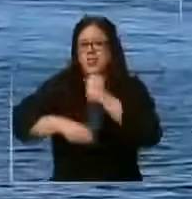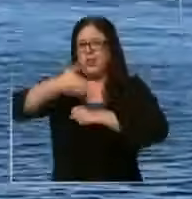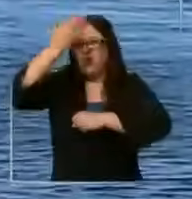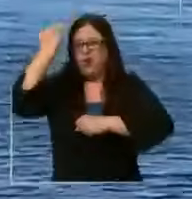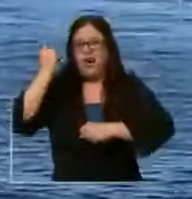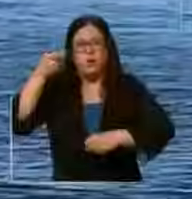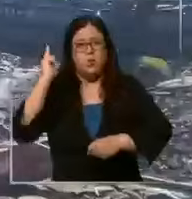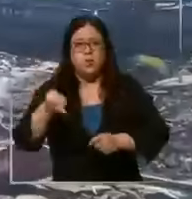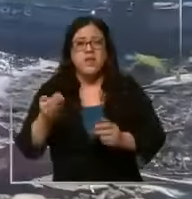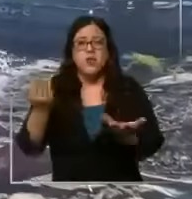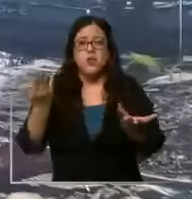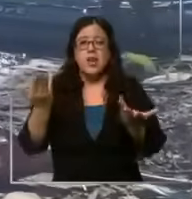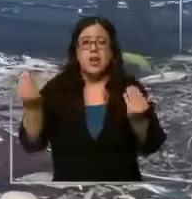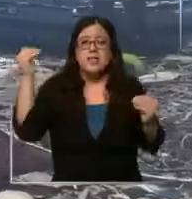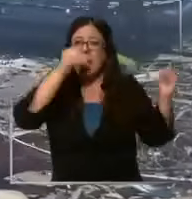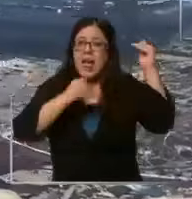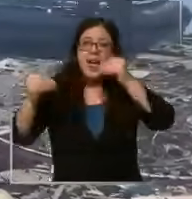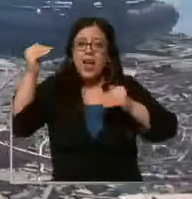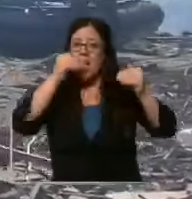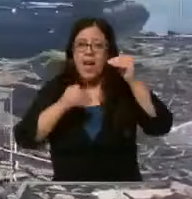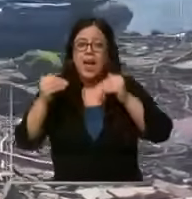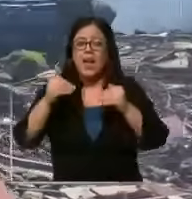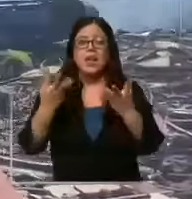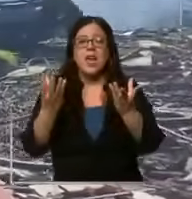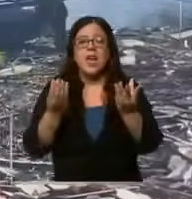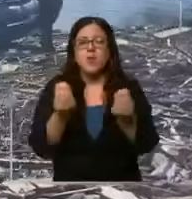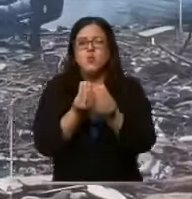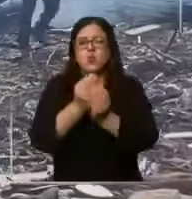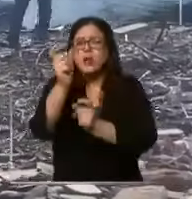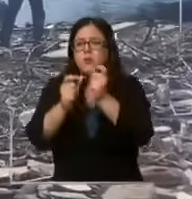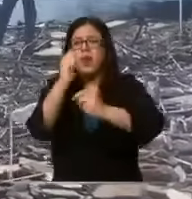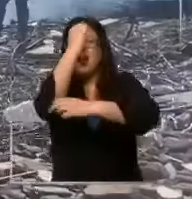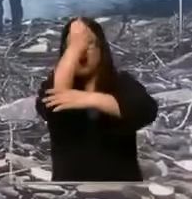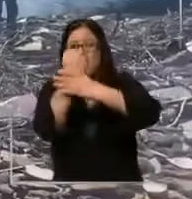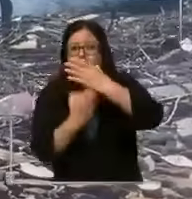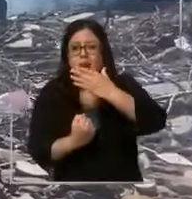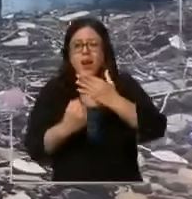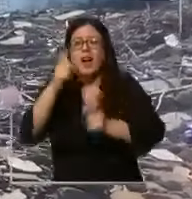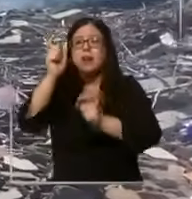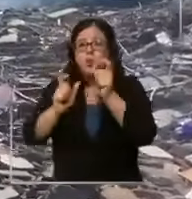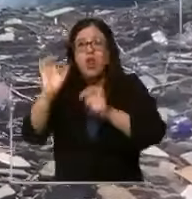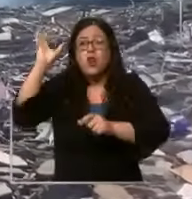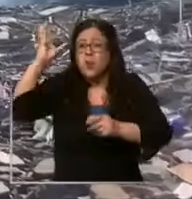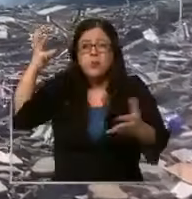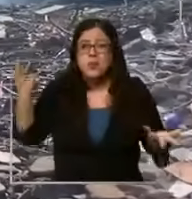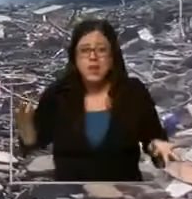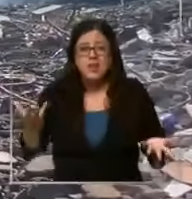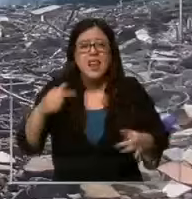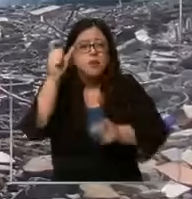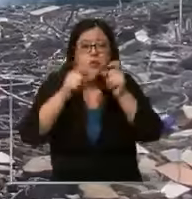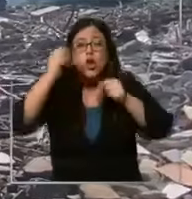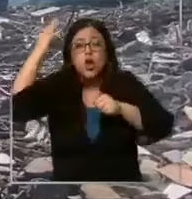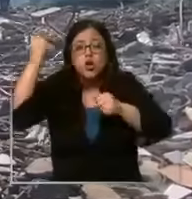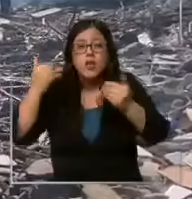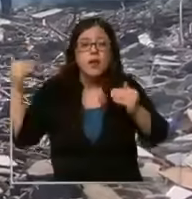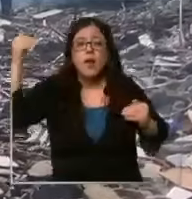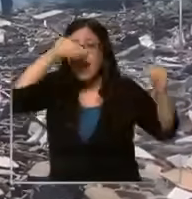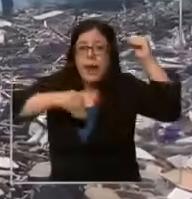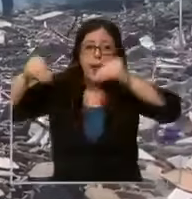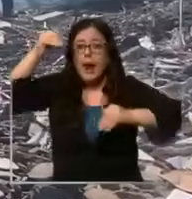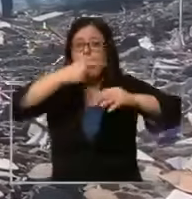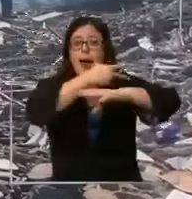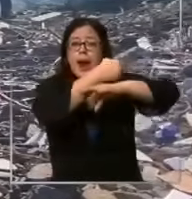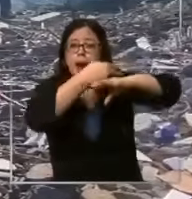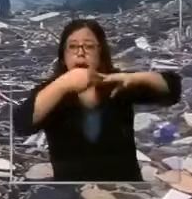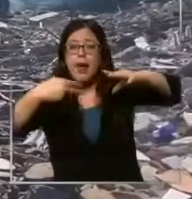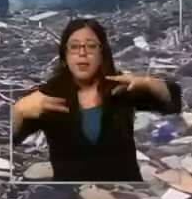de bañarse, porque aquí se ahogaba mucho, no entiende. Y más personas que no saben nadar, aquí